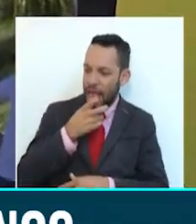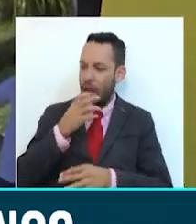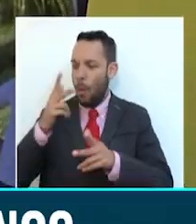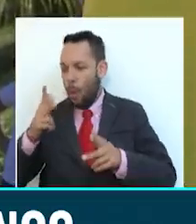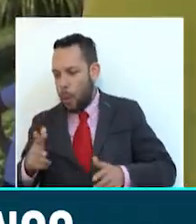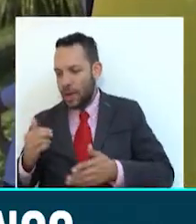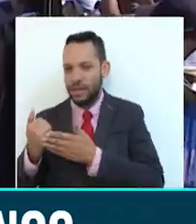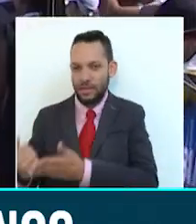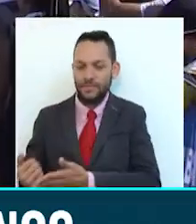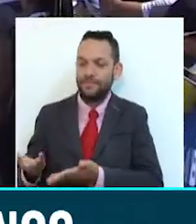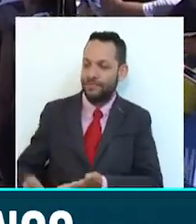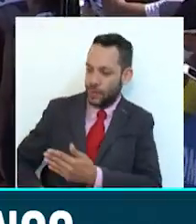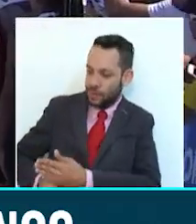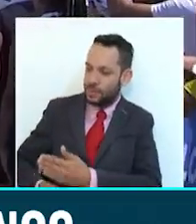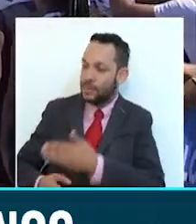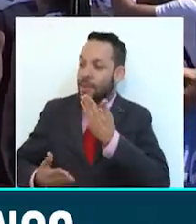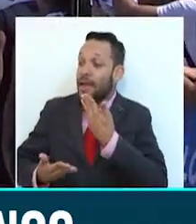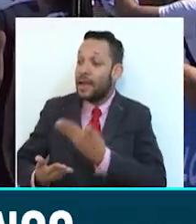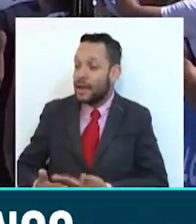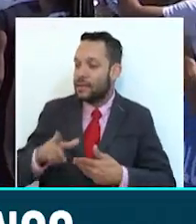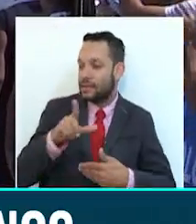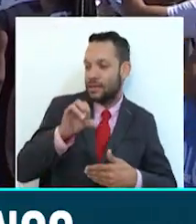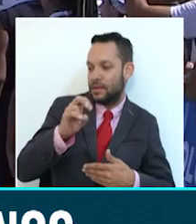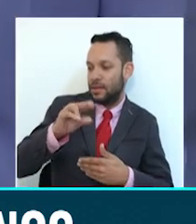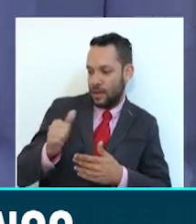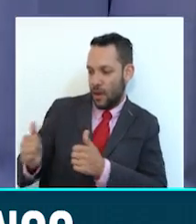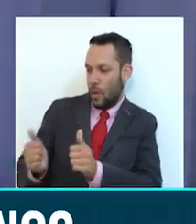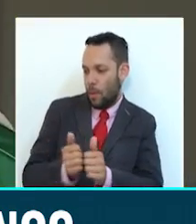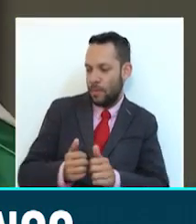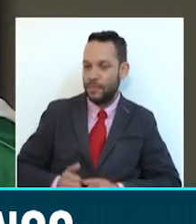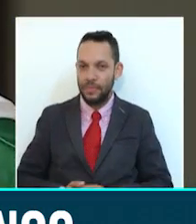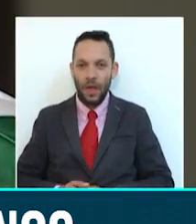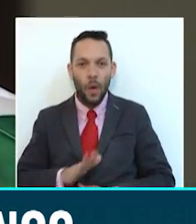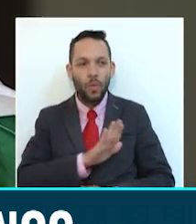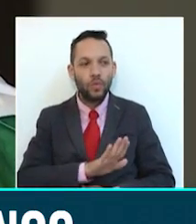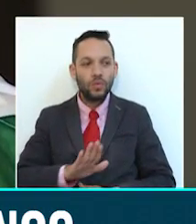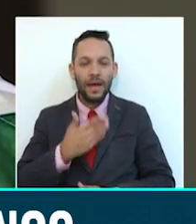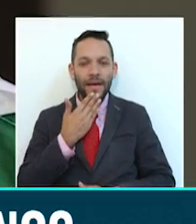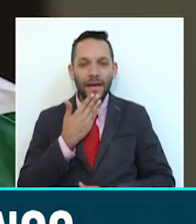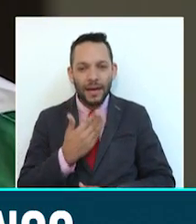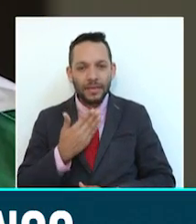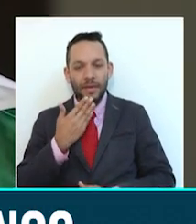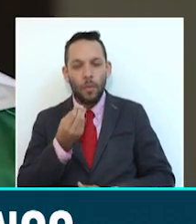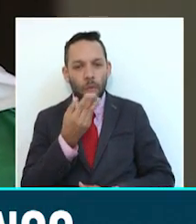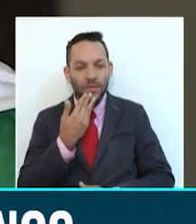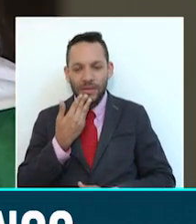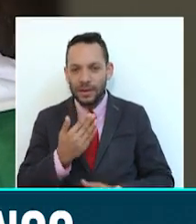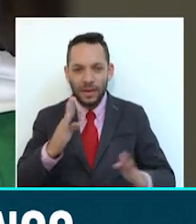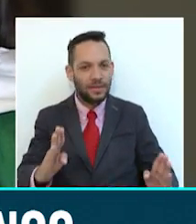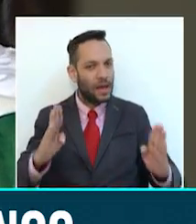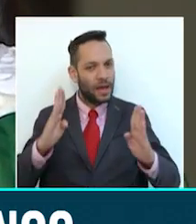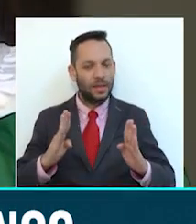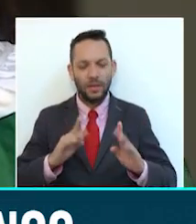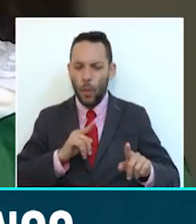y de una vez voy a invitar entonces. Lina, muchas gracias por acompañarnos. No, muchas gracias a ustedes por estar de verdad tan pendientes, o sea, durante toda la prueba